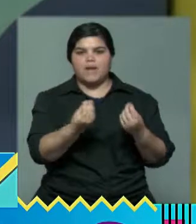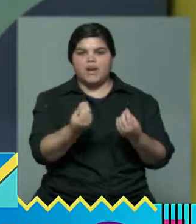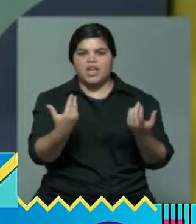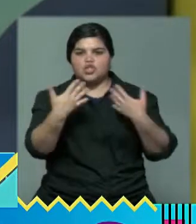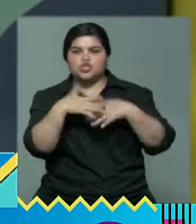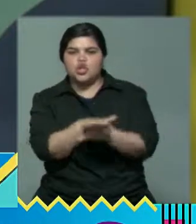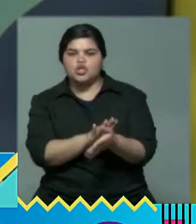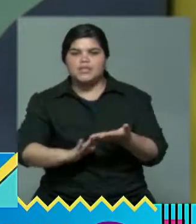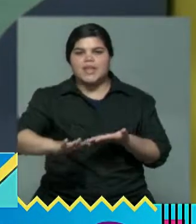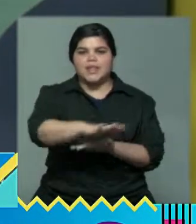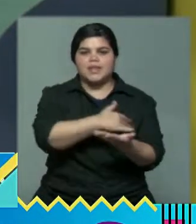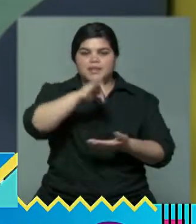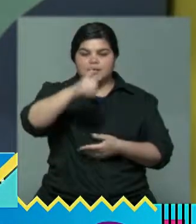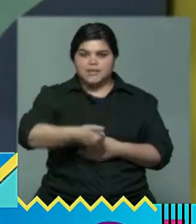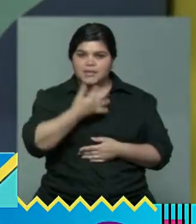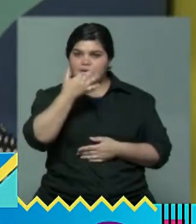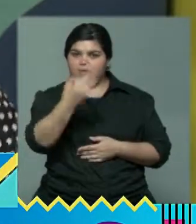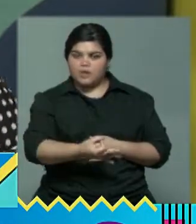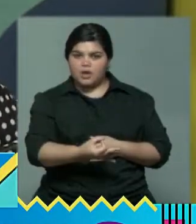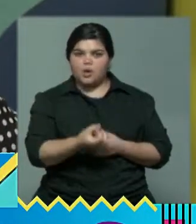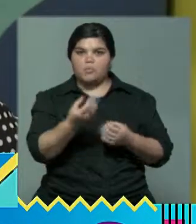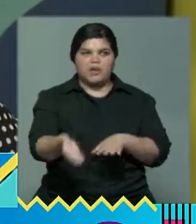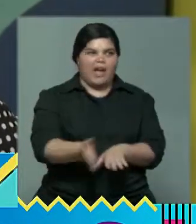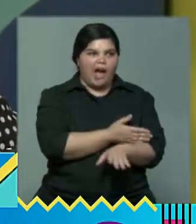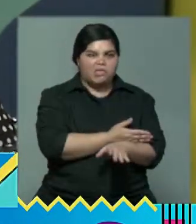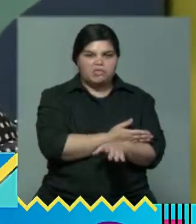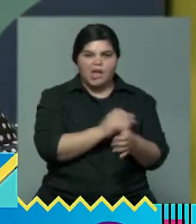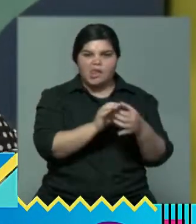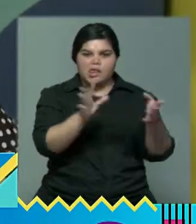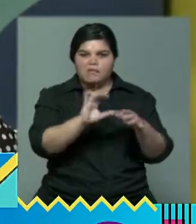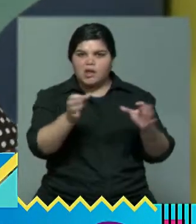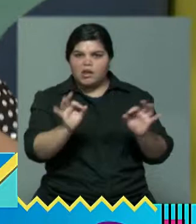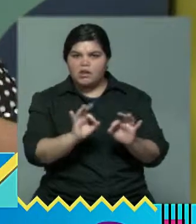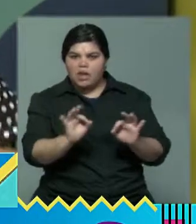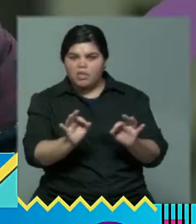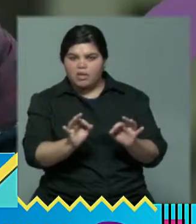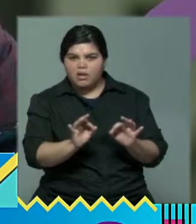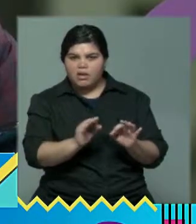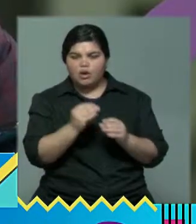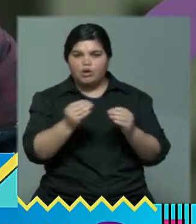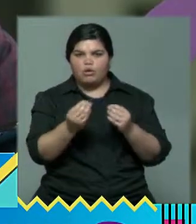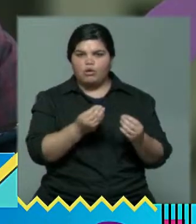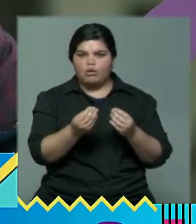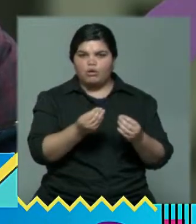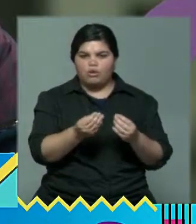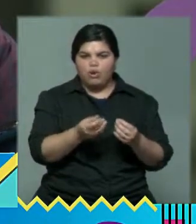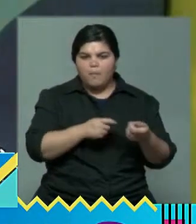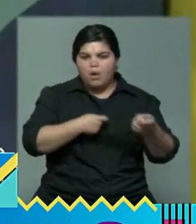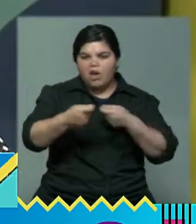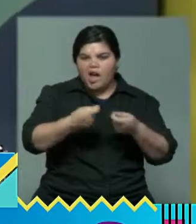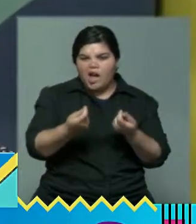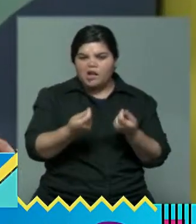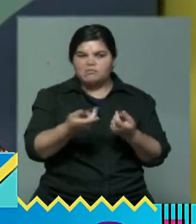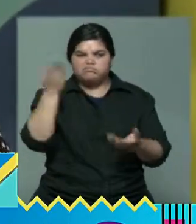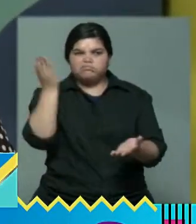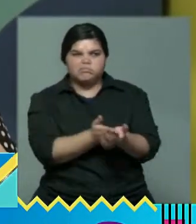social, porque si uno no tiene un instituto preliberatorio, no puede de alguna forma administrar esa condena